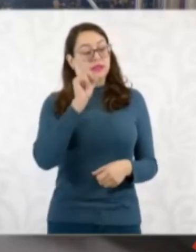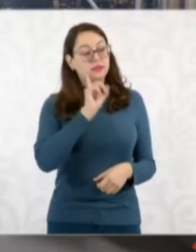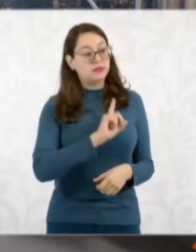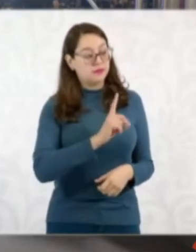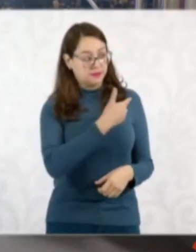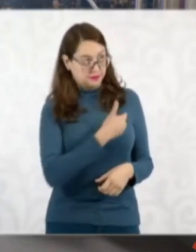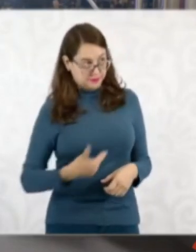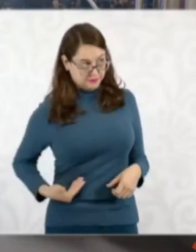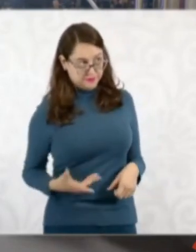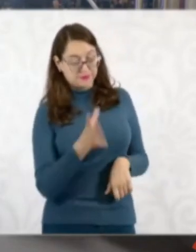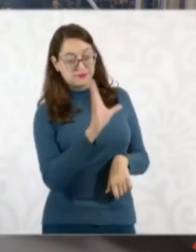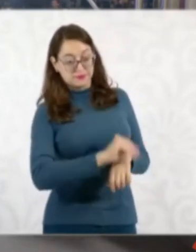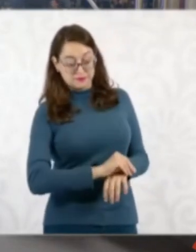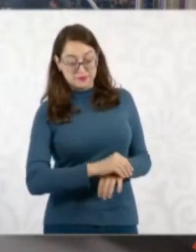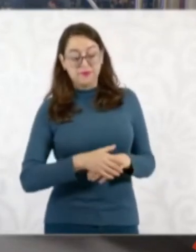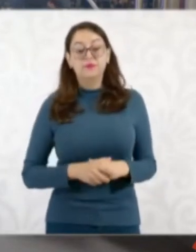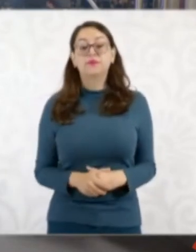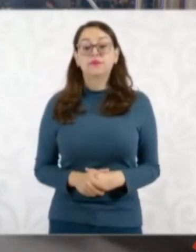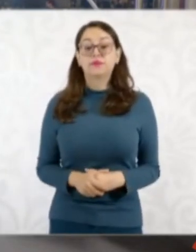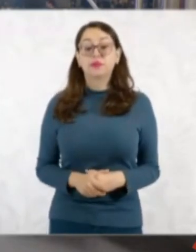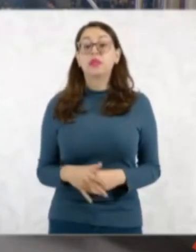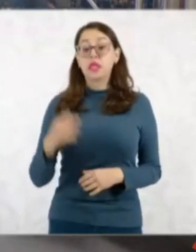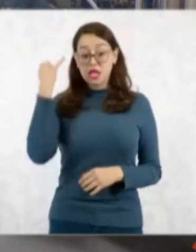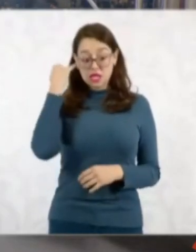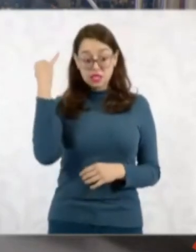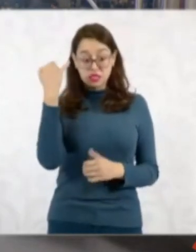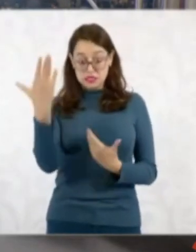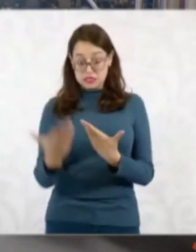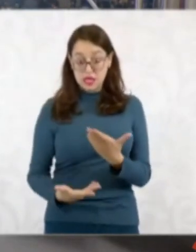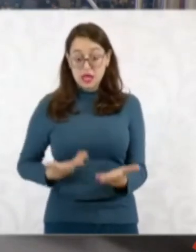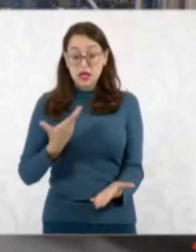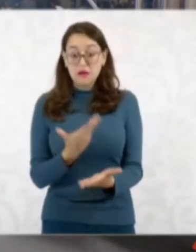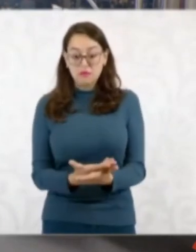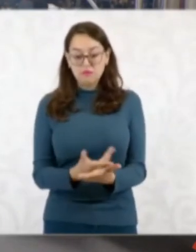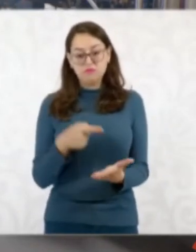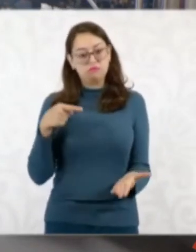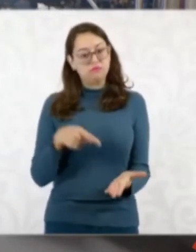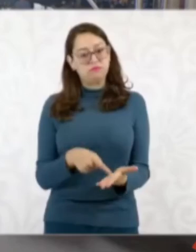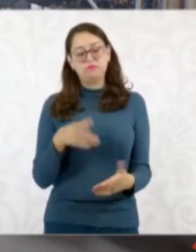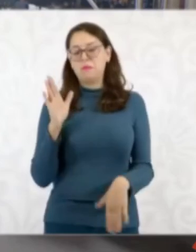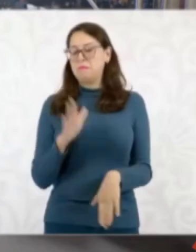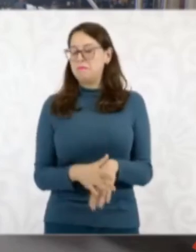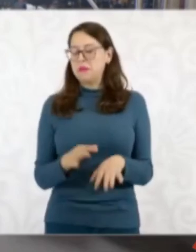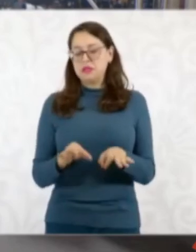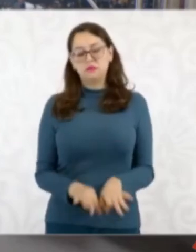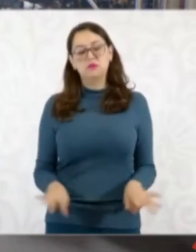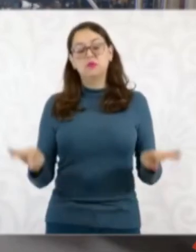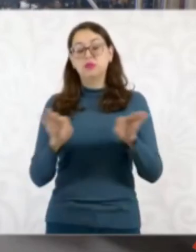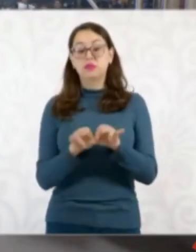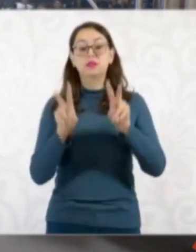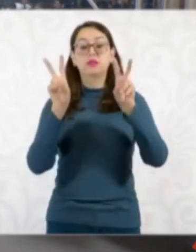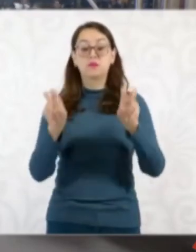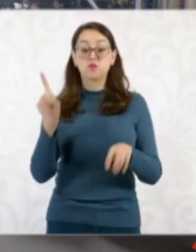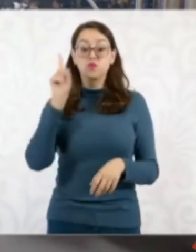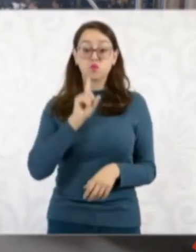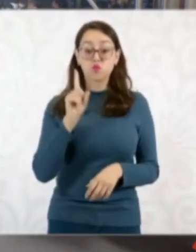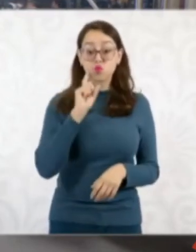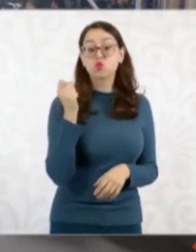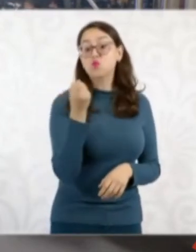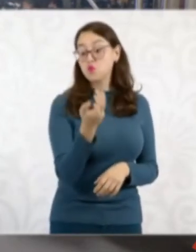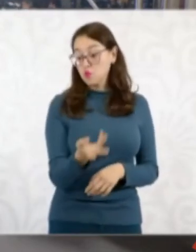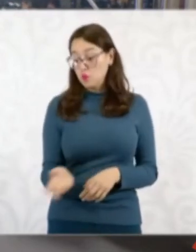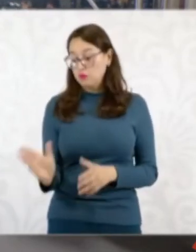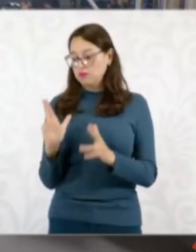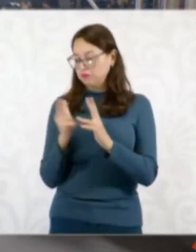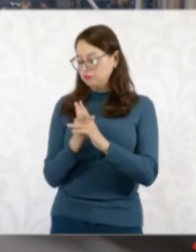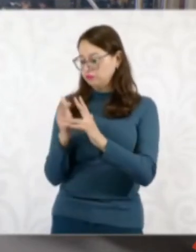Esta iniciativa parte de una premisa fundamental. En casos de feminicidio, existe una obligación